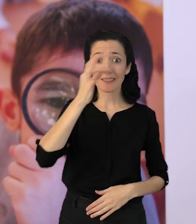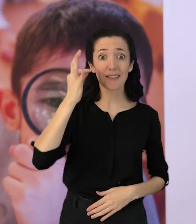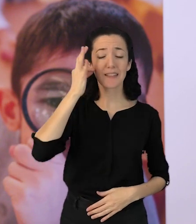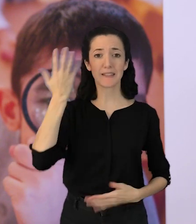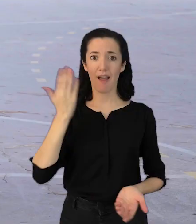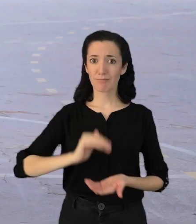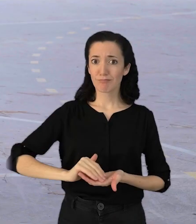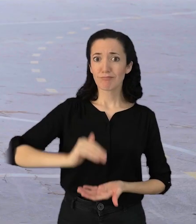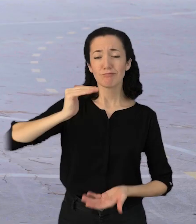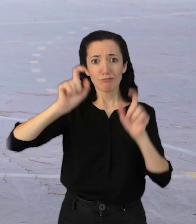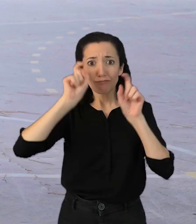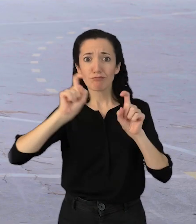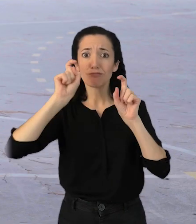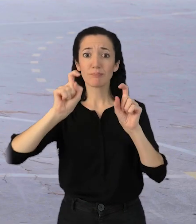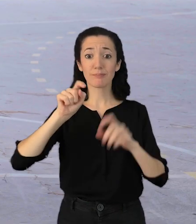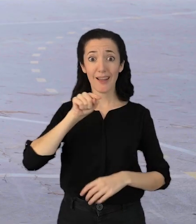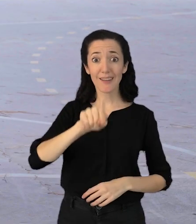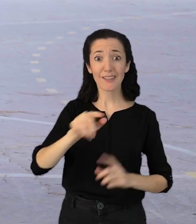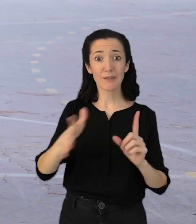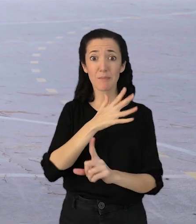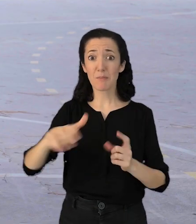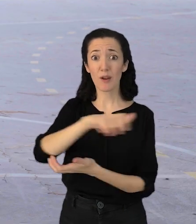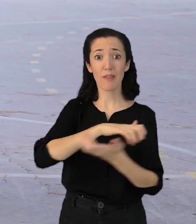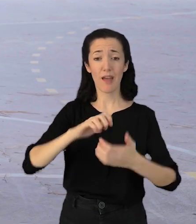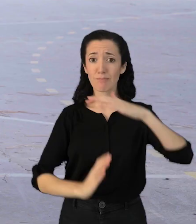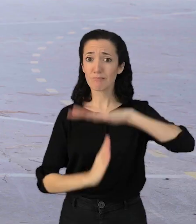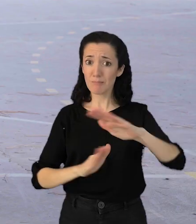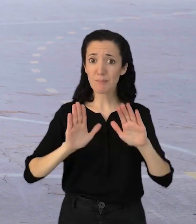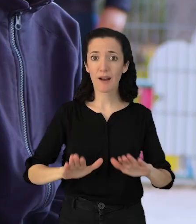están en su etapa educativa, es fundamental.